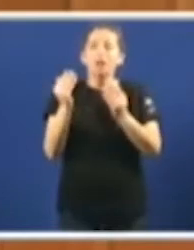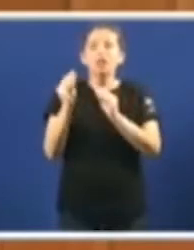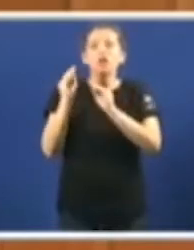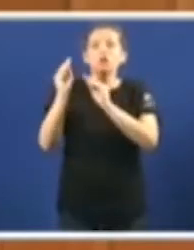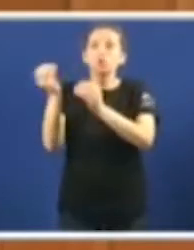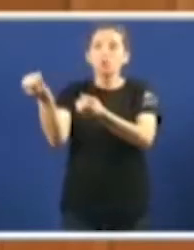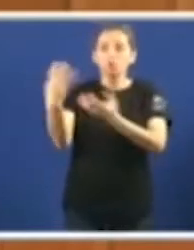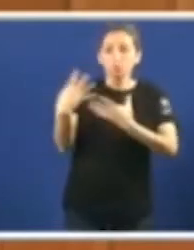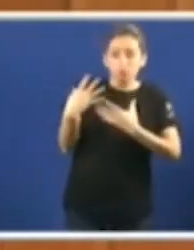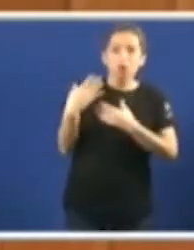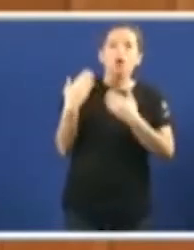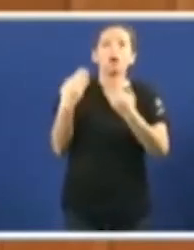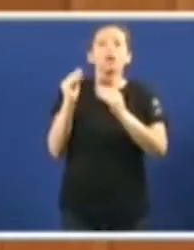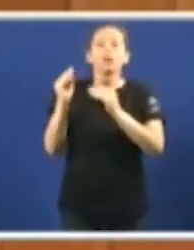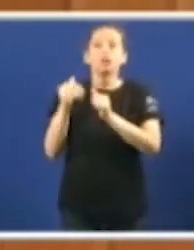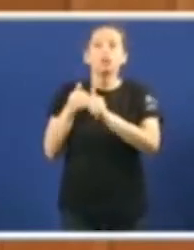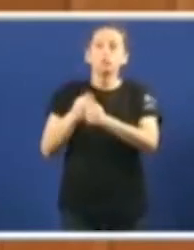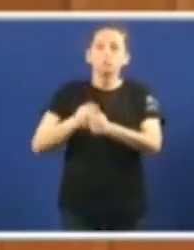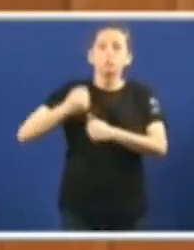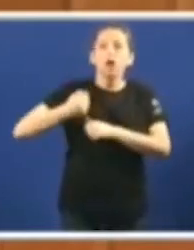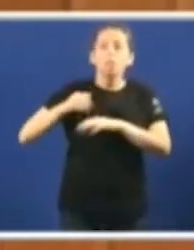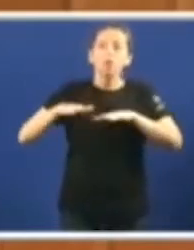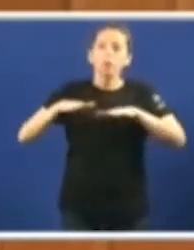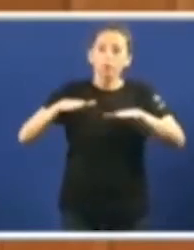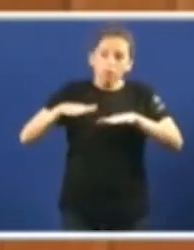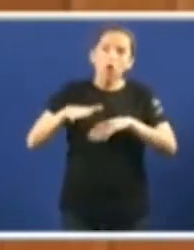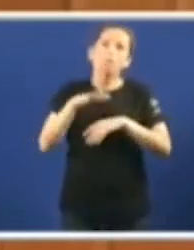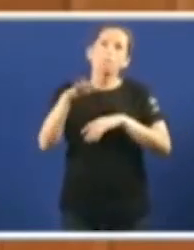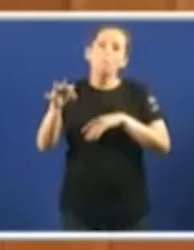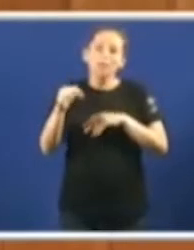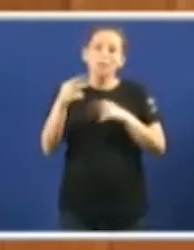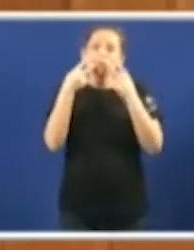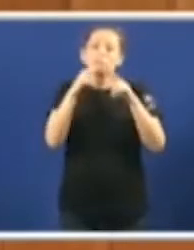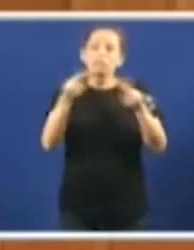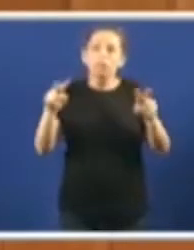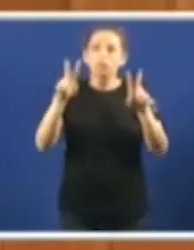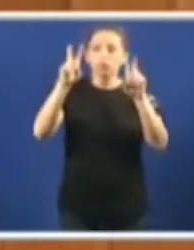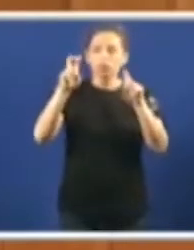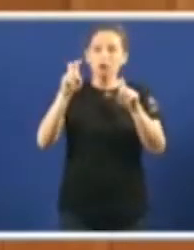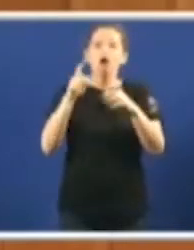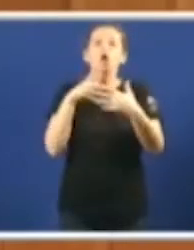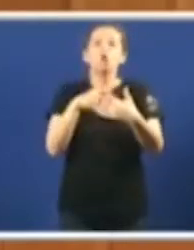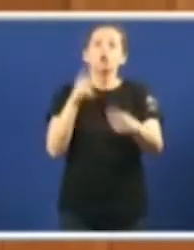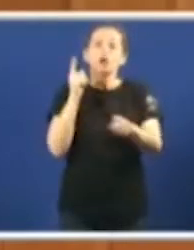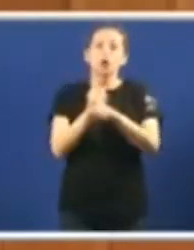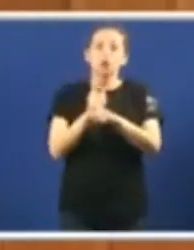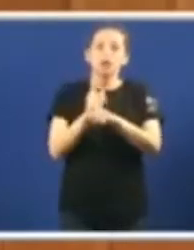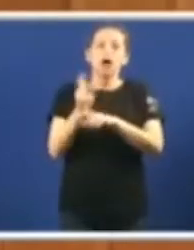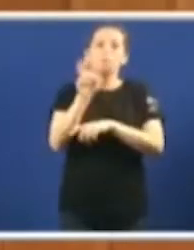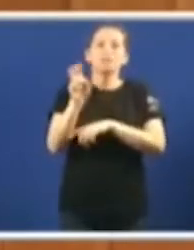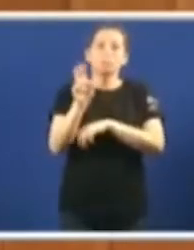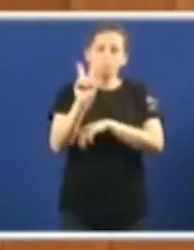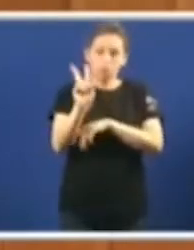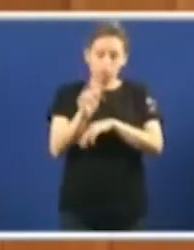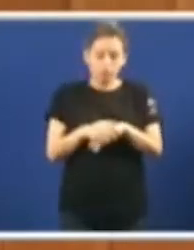súa información, á súa persistencia na movilización e na visibilización da loita contra a vespa velutina. Xa están